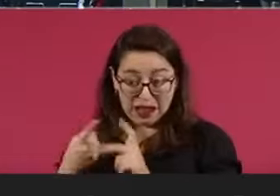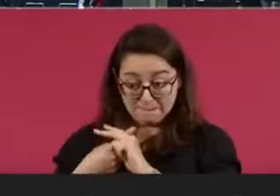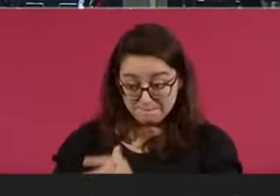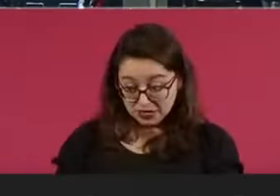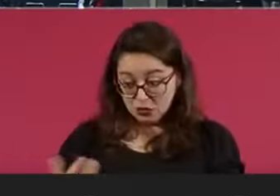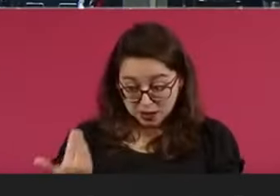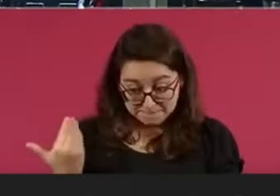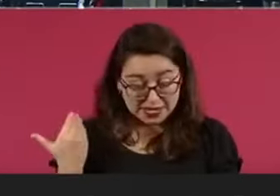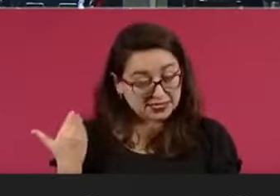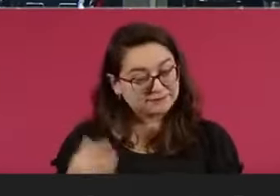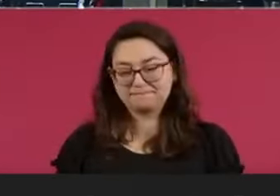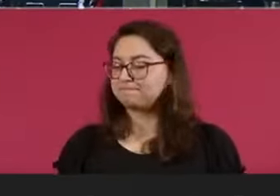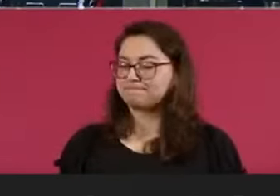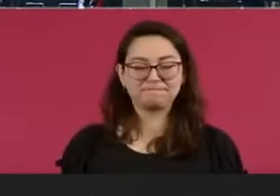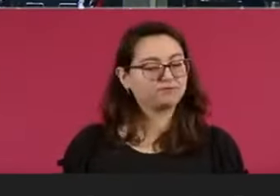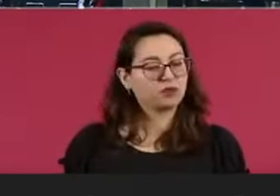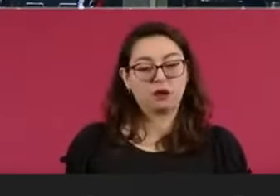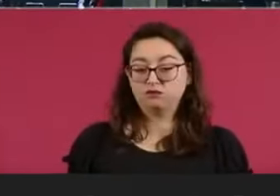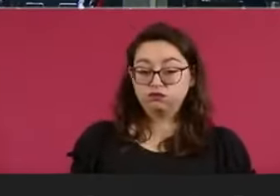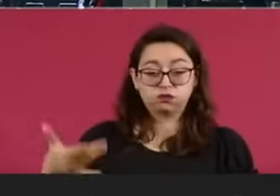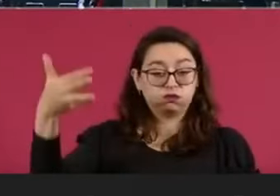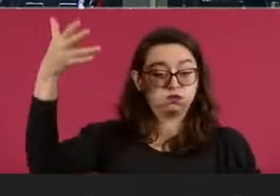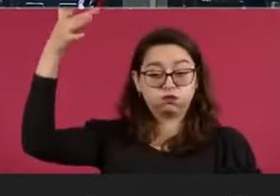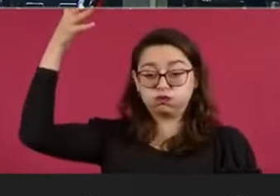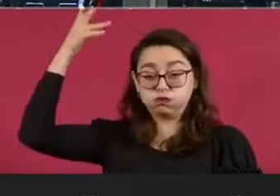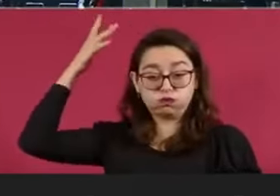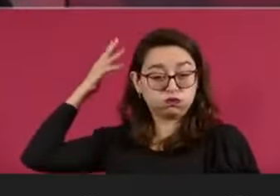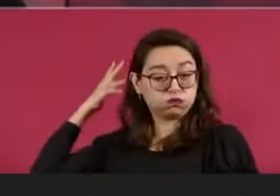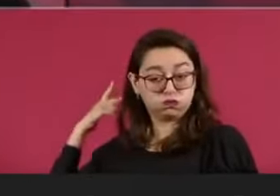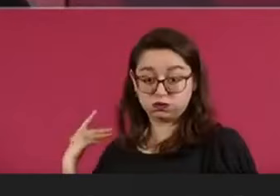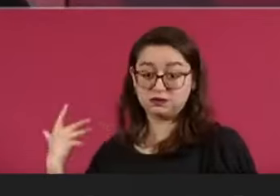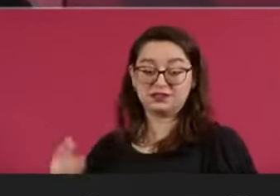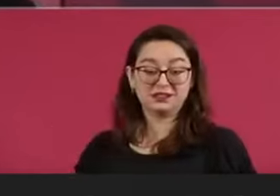esa gran injusticia, ese horror de desaparecer